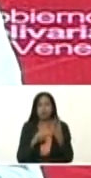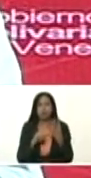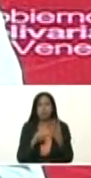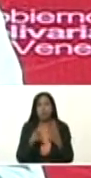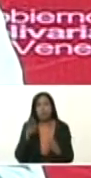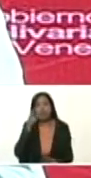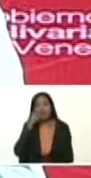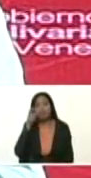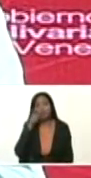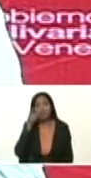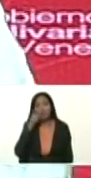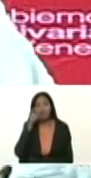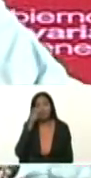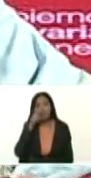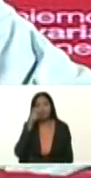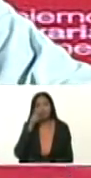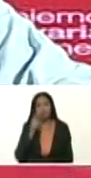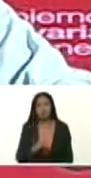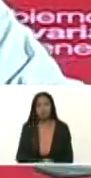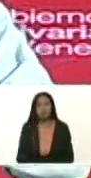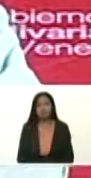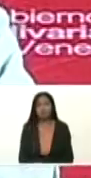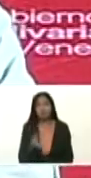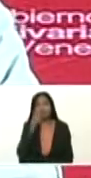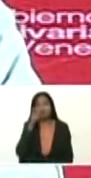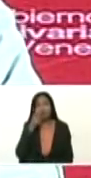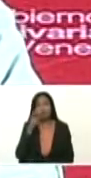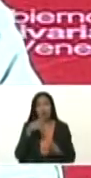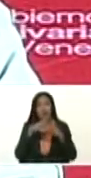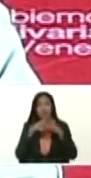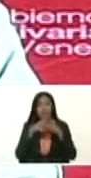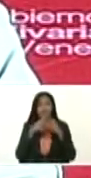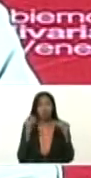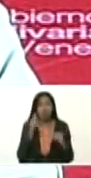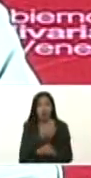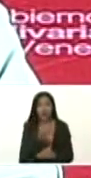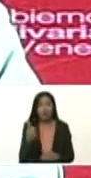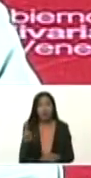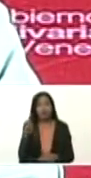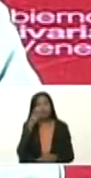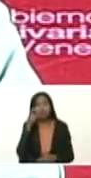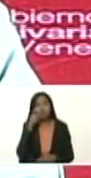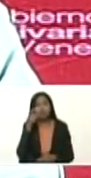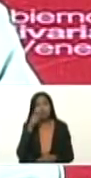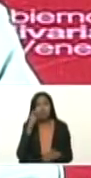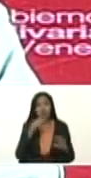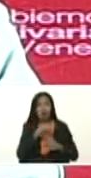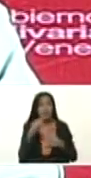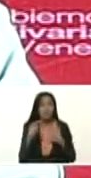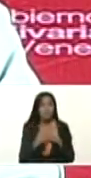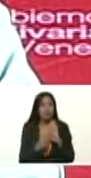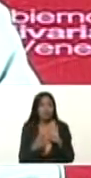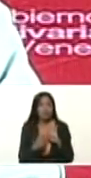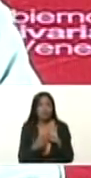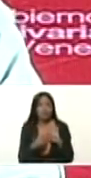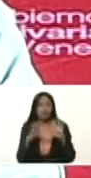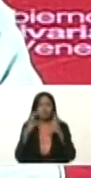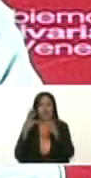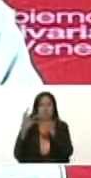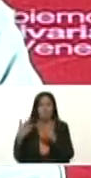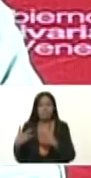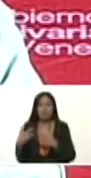seguridad. La seguridad en todos sus aspectos. La seguridad total y absoluta de las